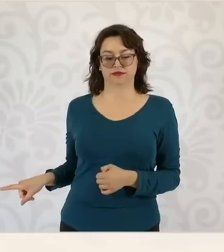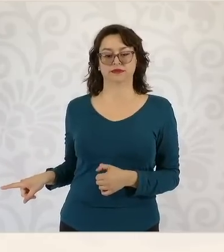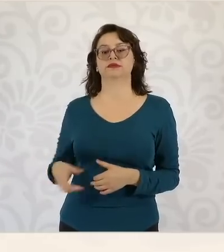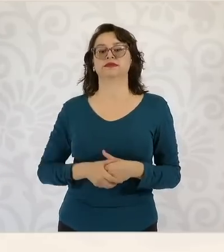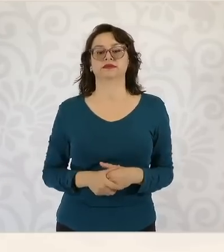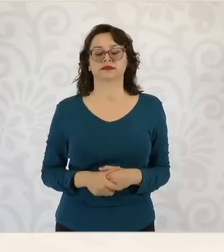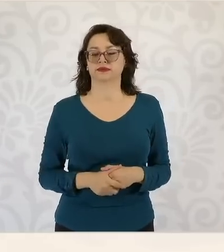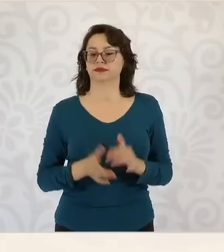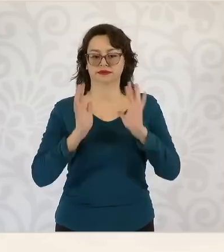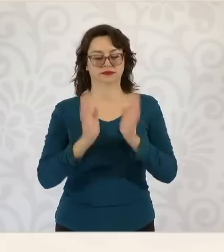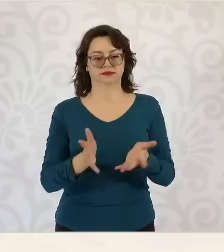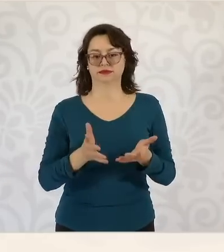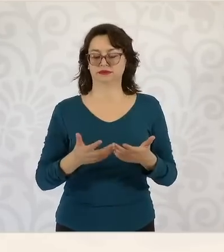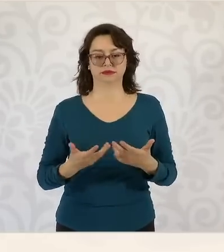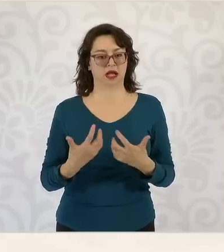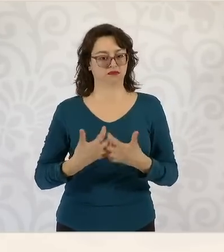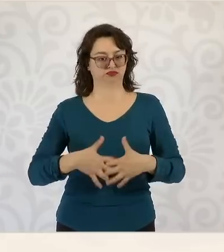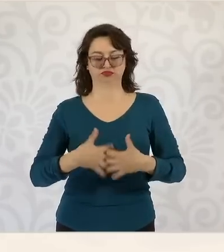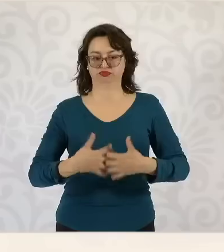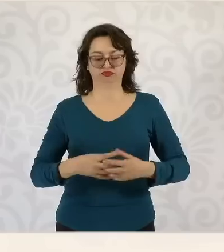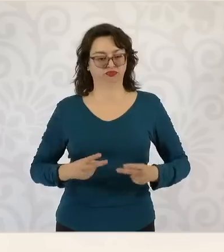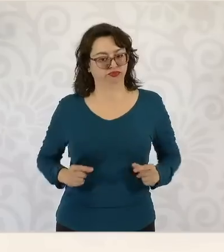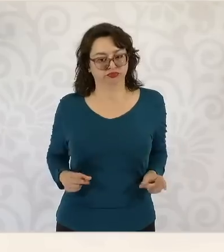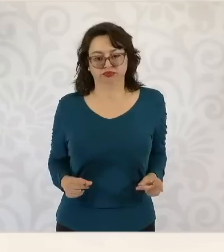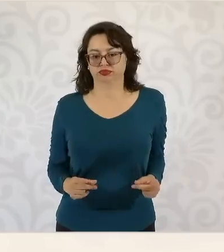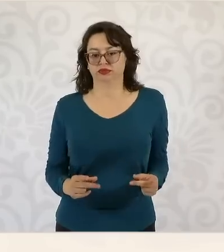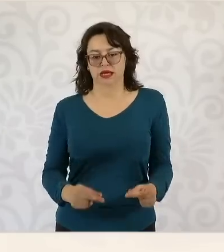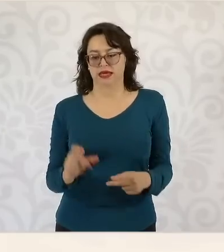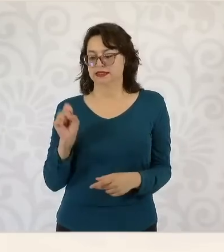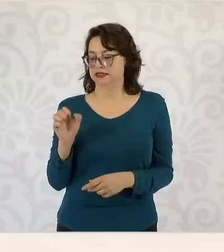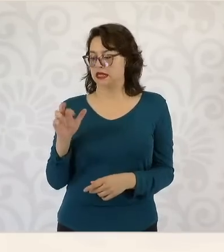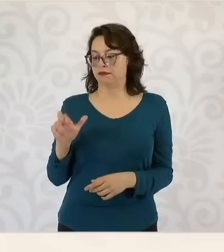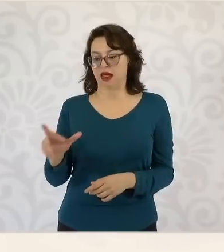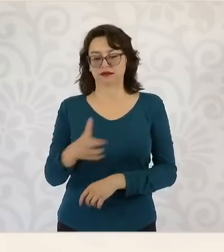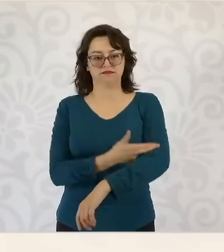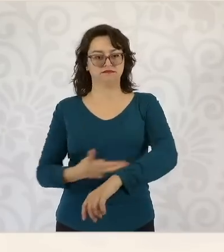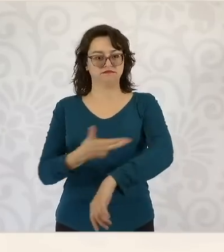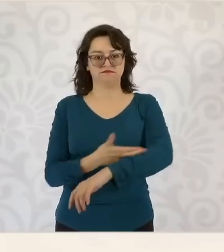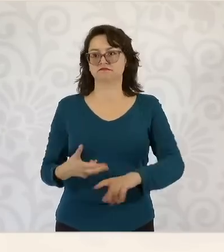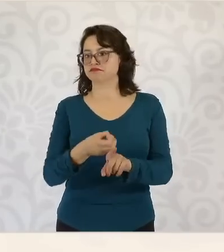ya están en marcha y los está coordinando la Secretaría de Marina, estamos apoyándoles.